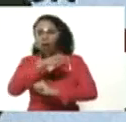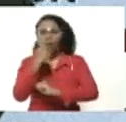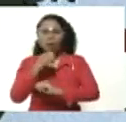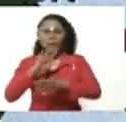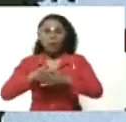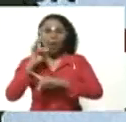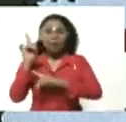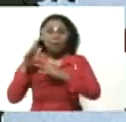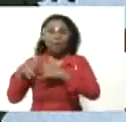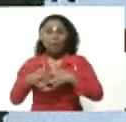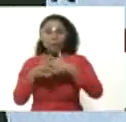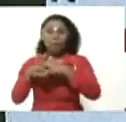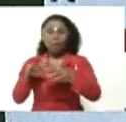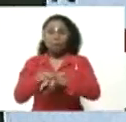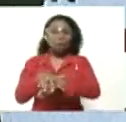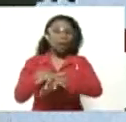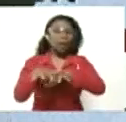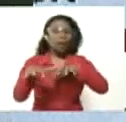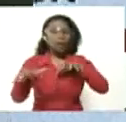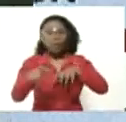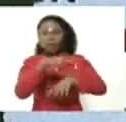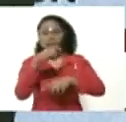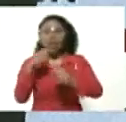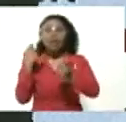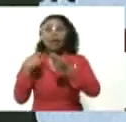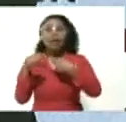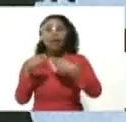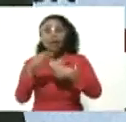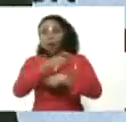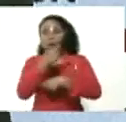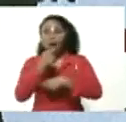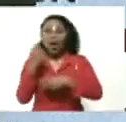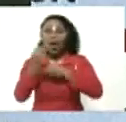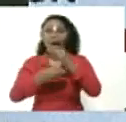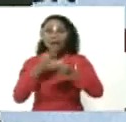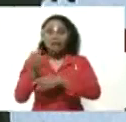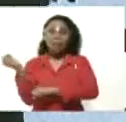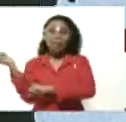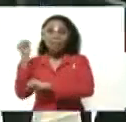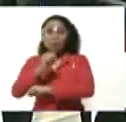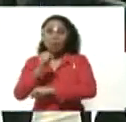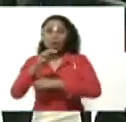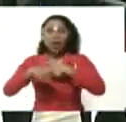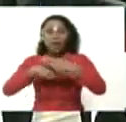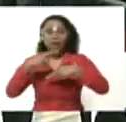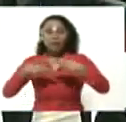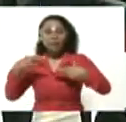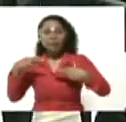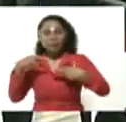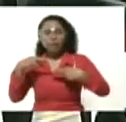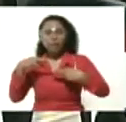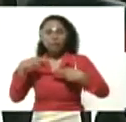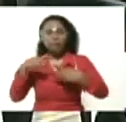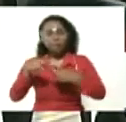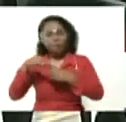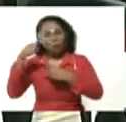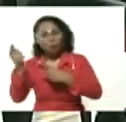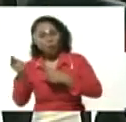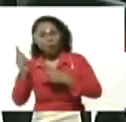el mayor consumidor de drogas o fue el que negoció con drogas para intentar acabar con la revolución sandinista. Después